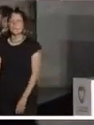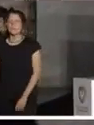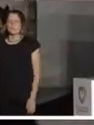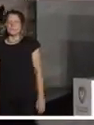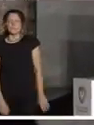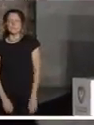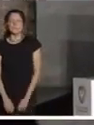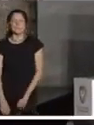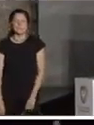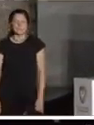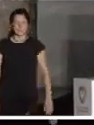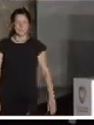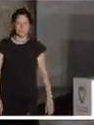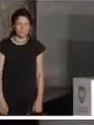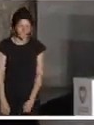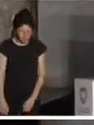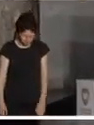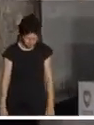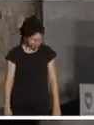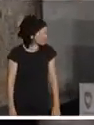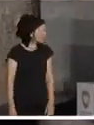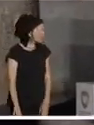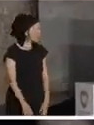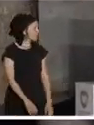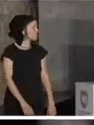todo no tiene dueño